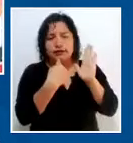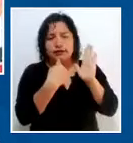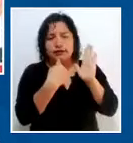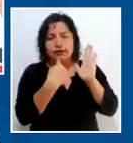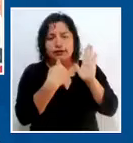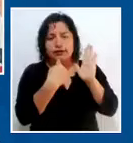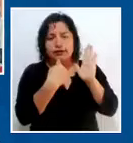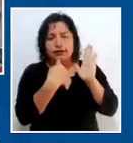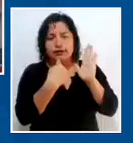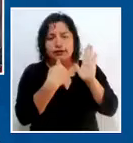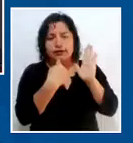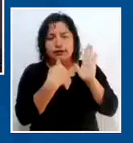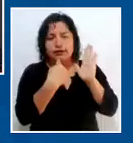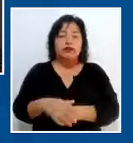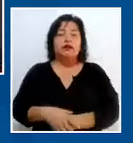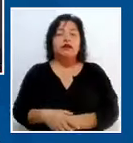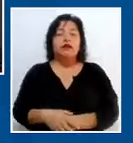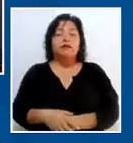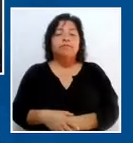definitivamente pues